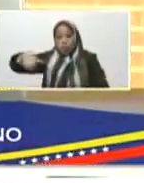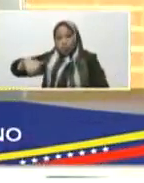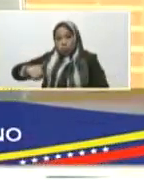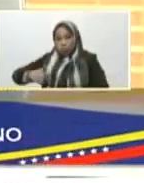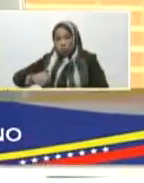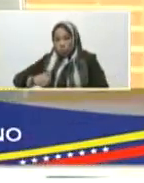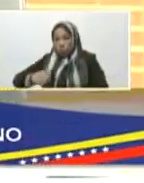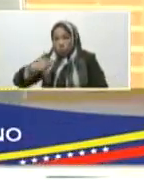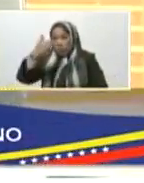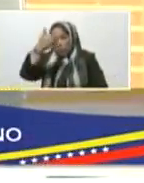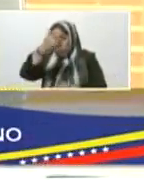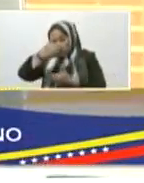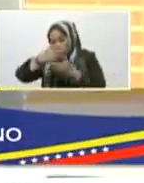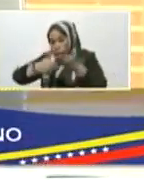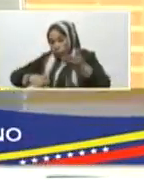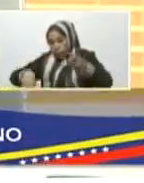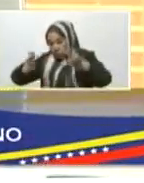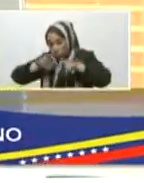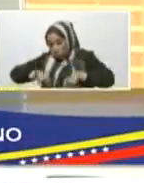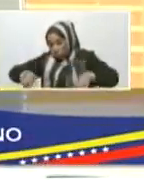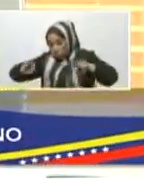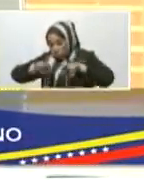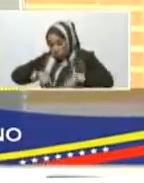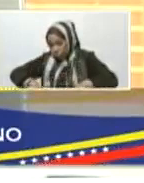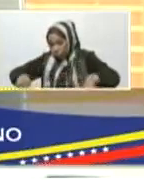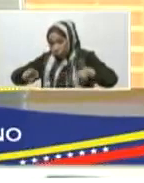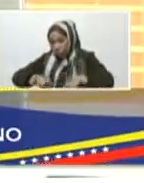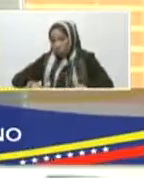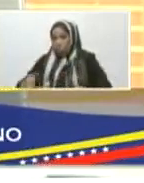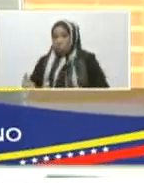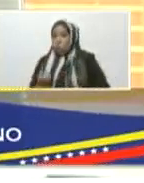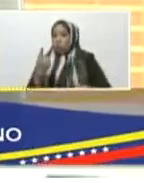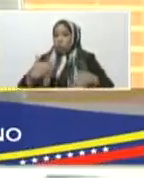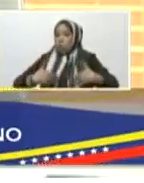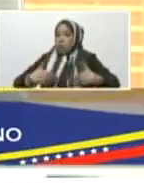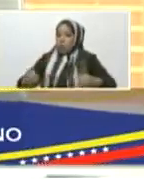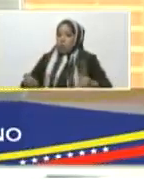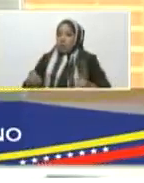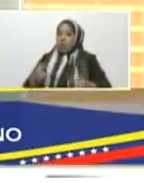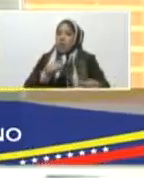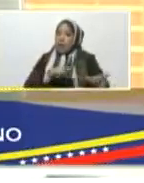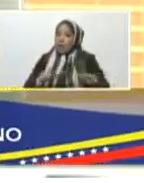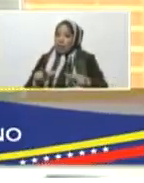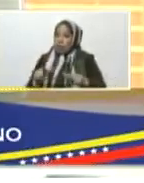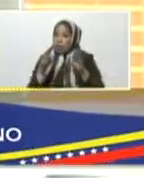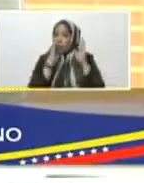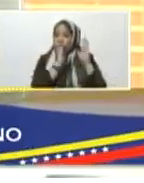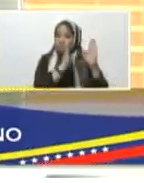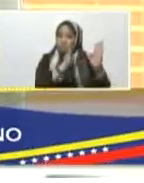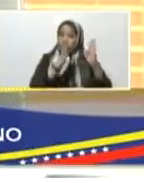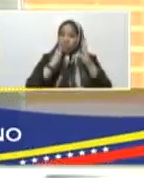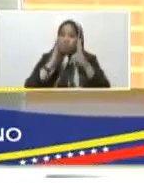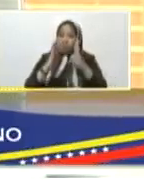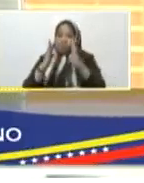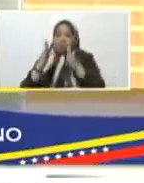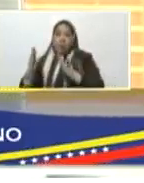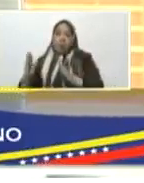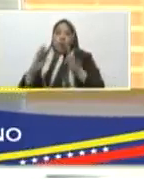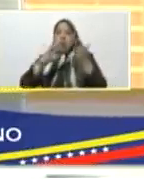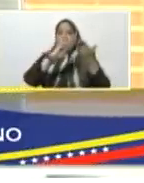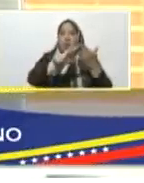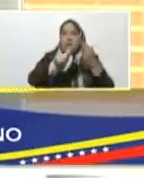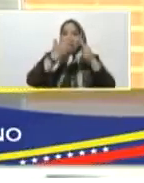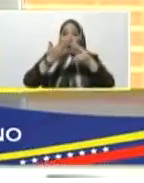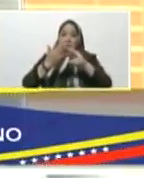de mando de control para remitirlos a las autoridades únicas de salud ya clasificados en casos comunitarios,